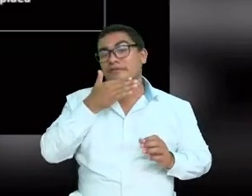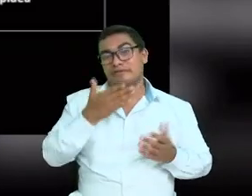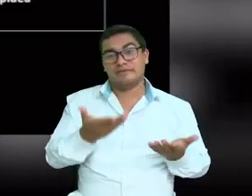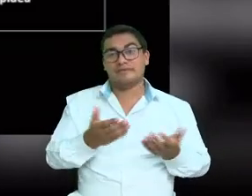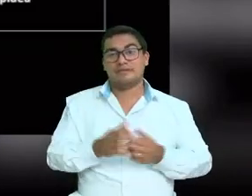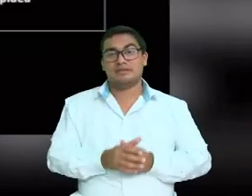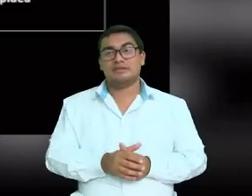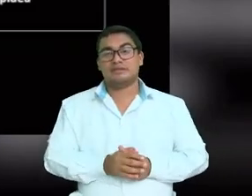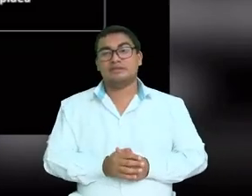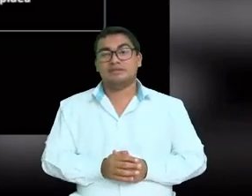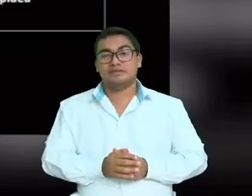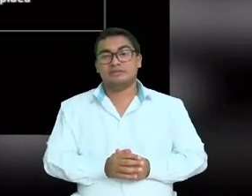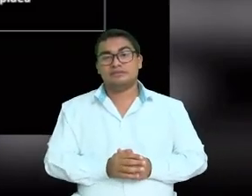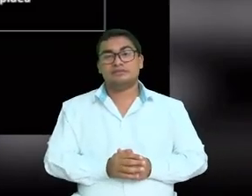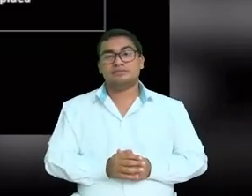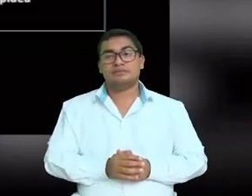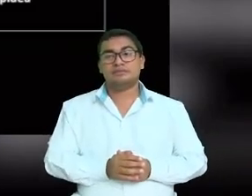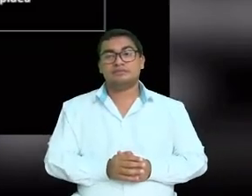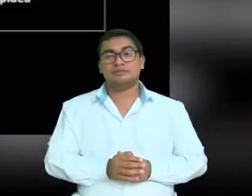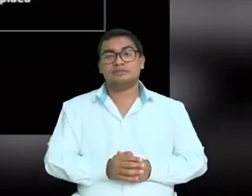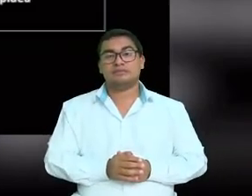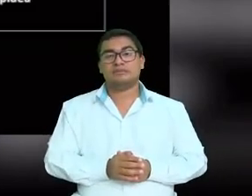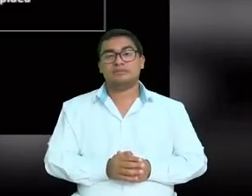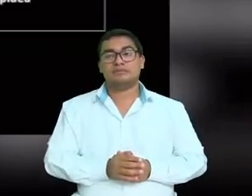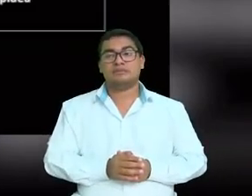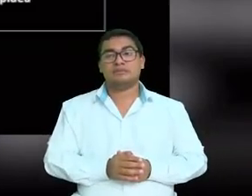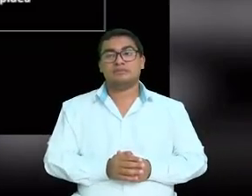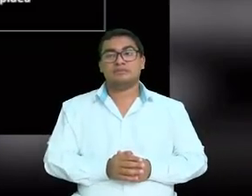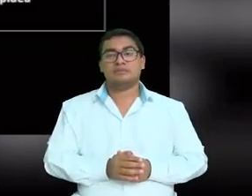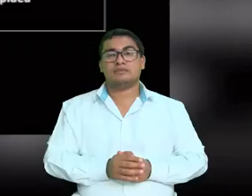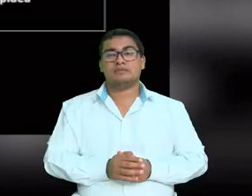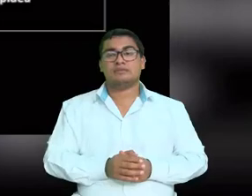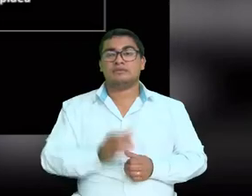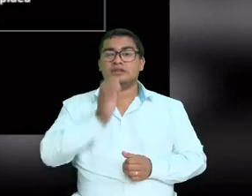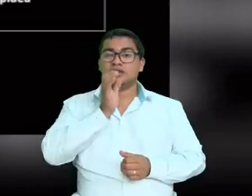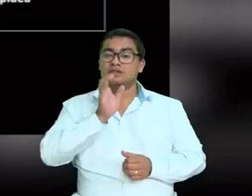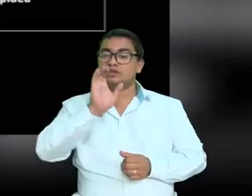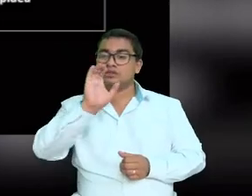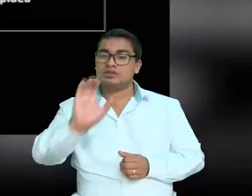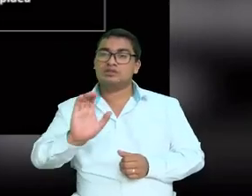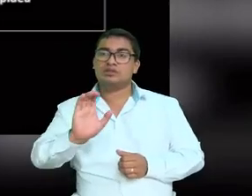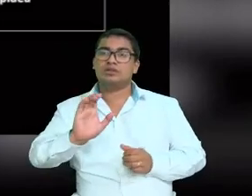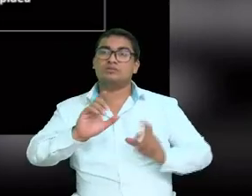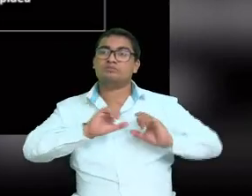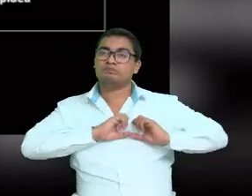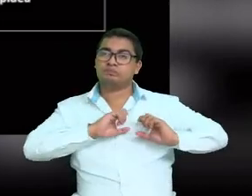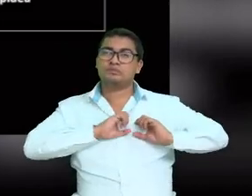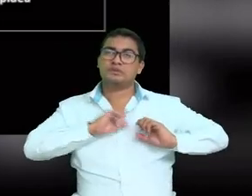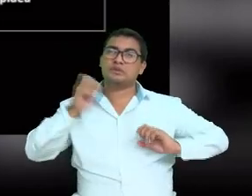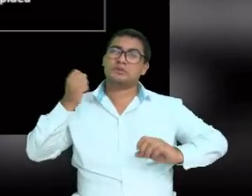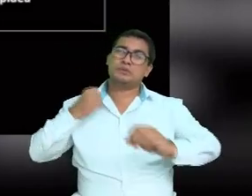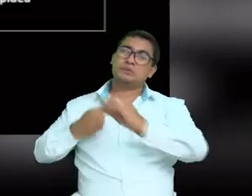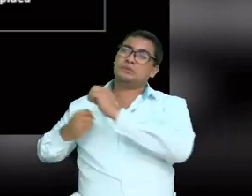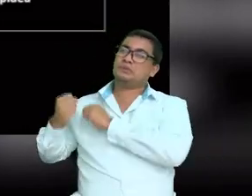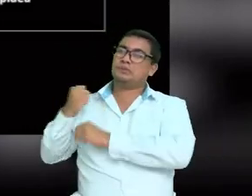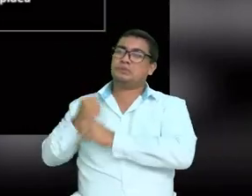Si uno pone ahora estos niños con estas cardiopatías, en